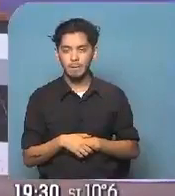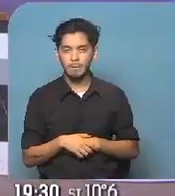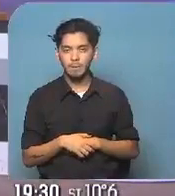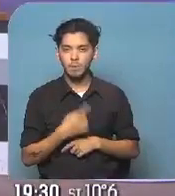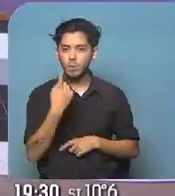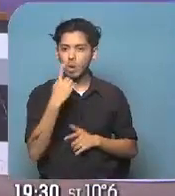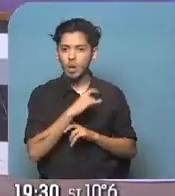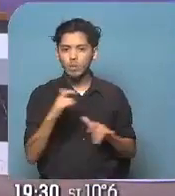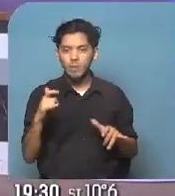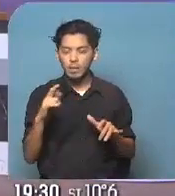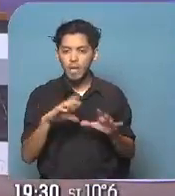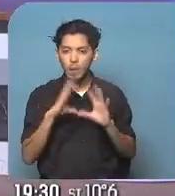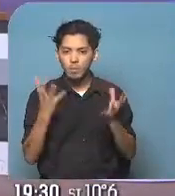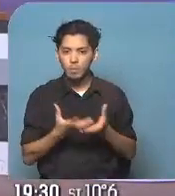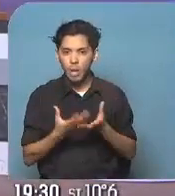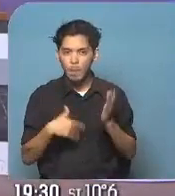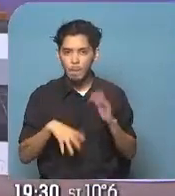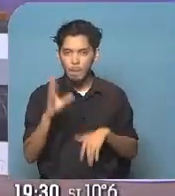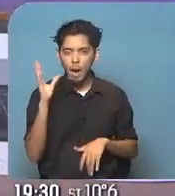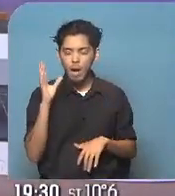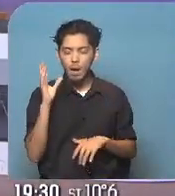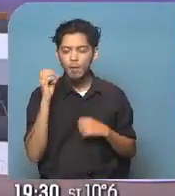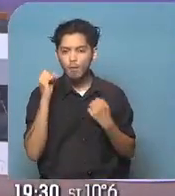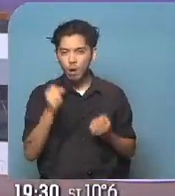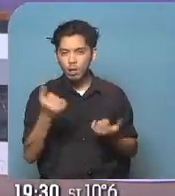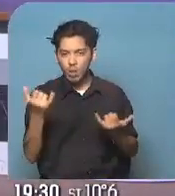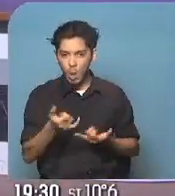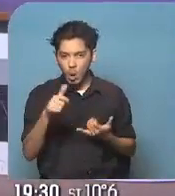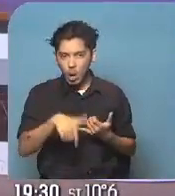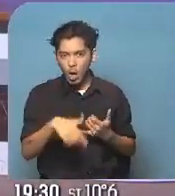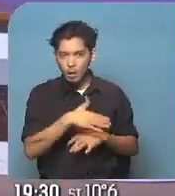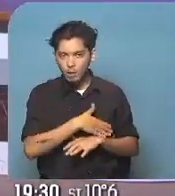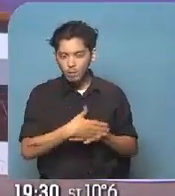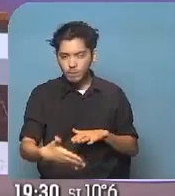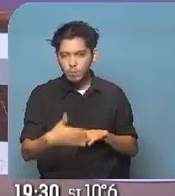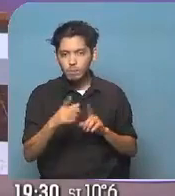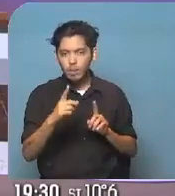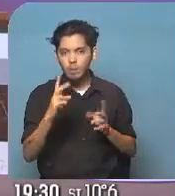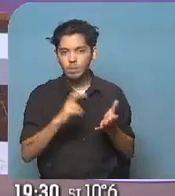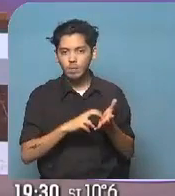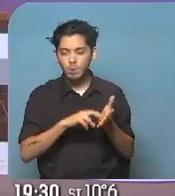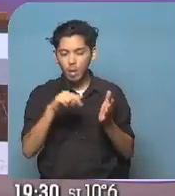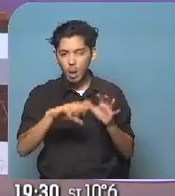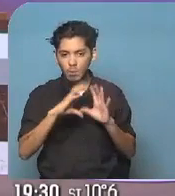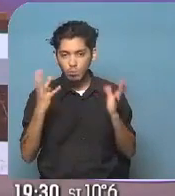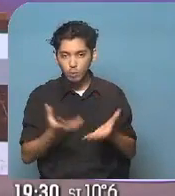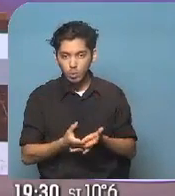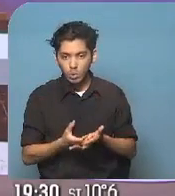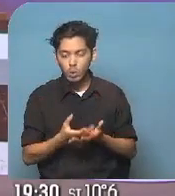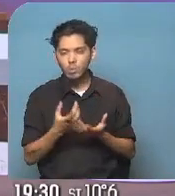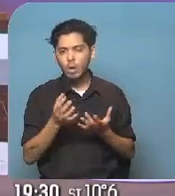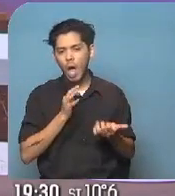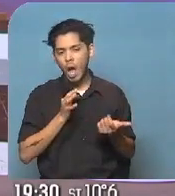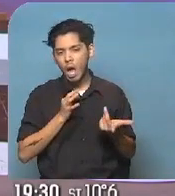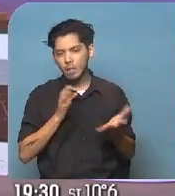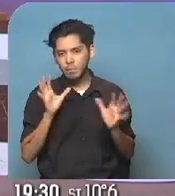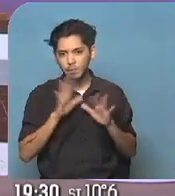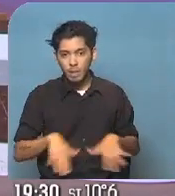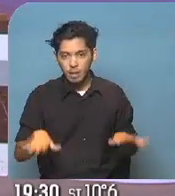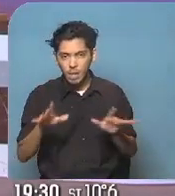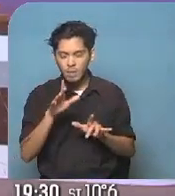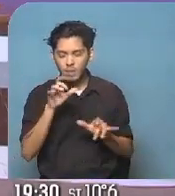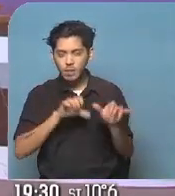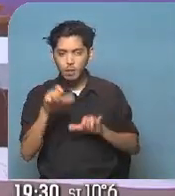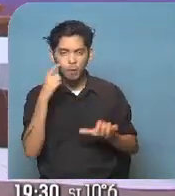Y una de las noticias internacionales que más ha conmovido y que por estas horas es título en el mundo entero, es que después de muchos años, científicos